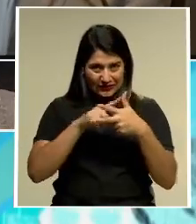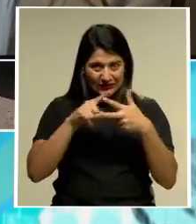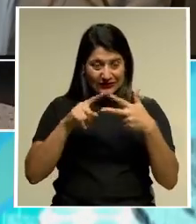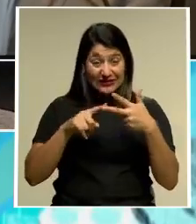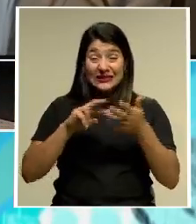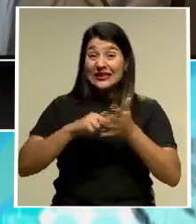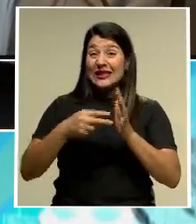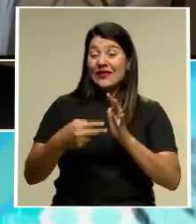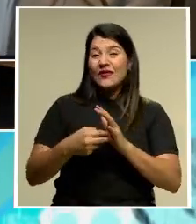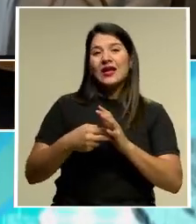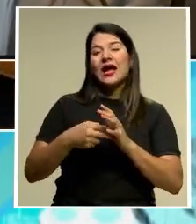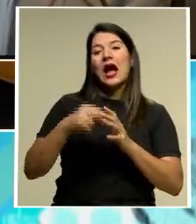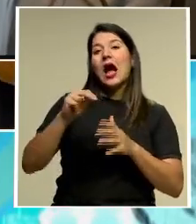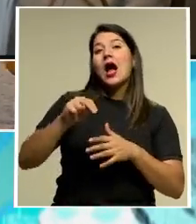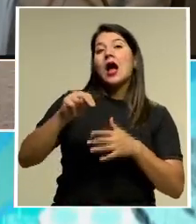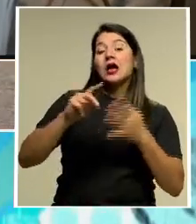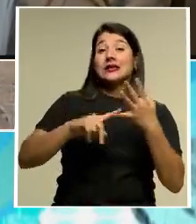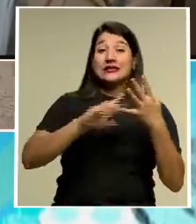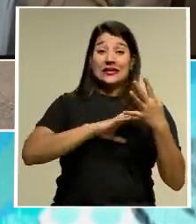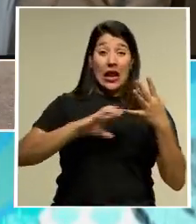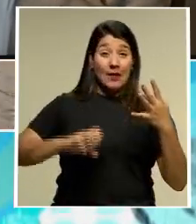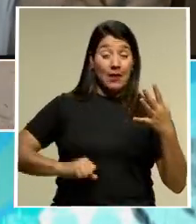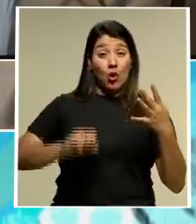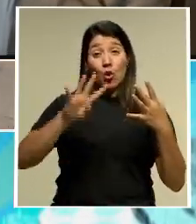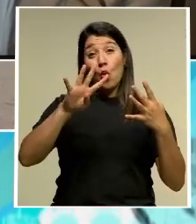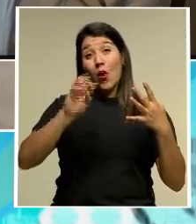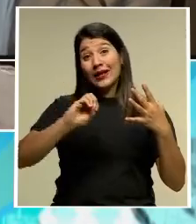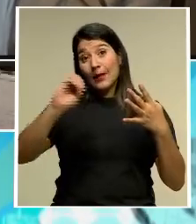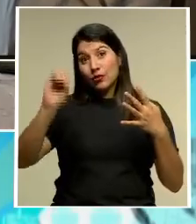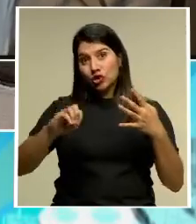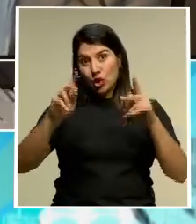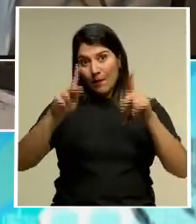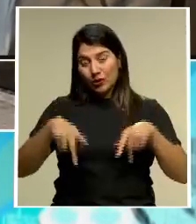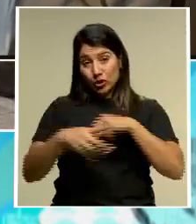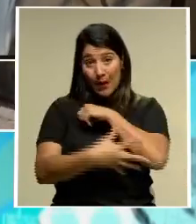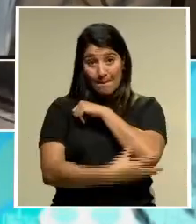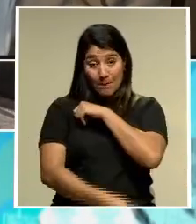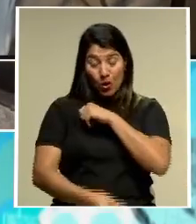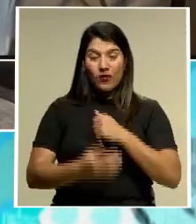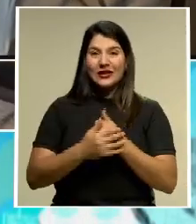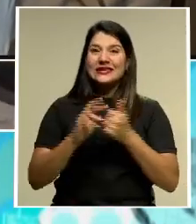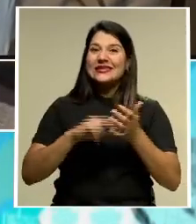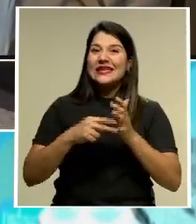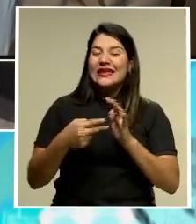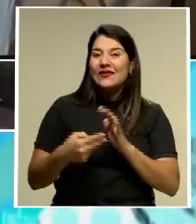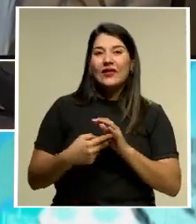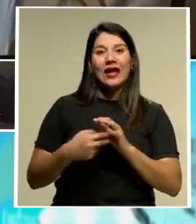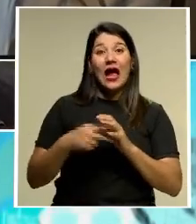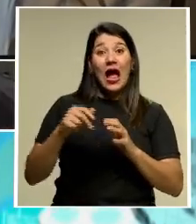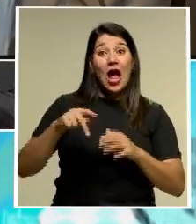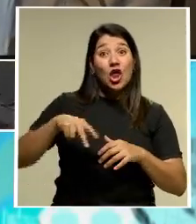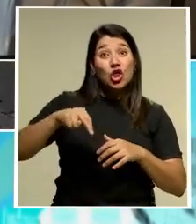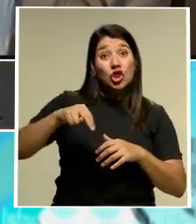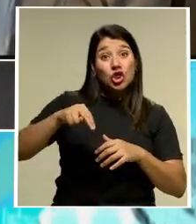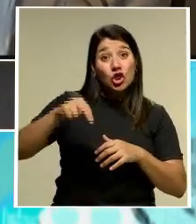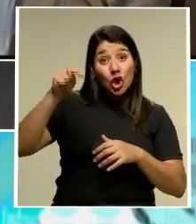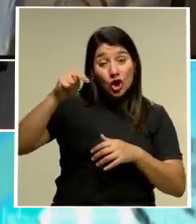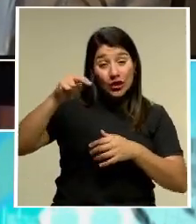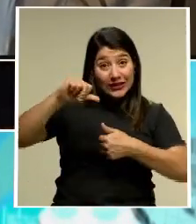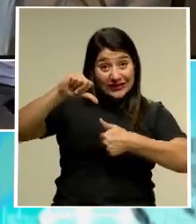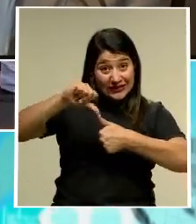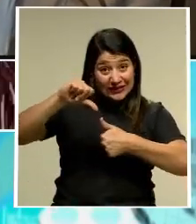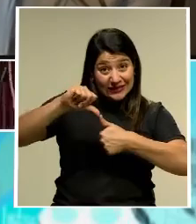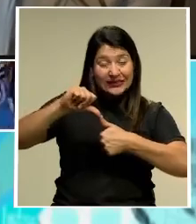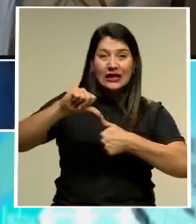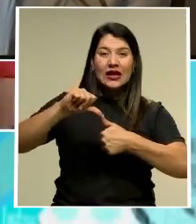el norte, El Salvador, 40% de pobreza. Es decir, el norte de Centroamérica, más de la mitad o